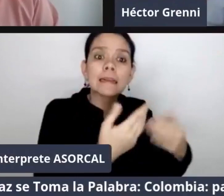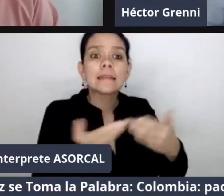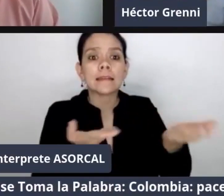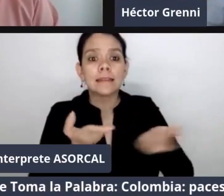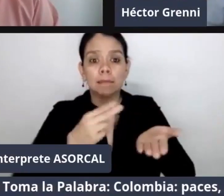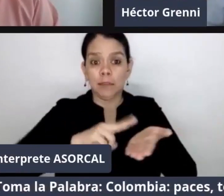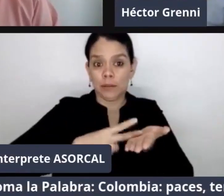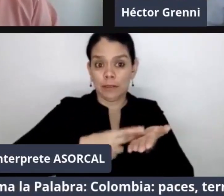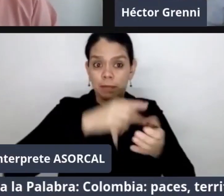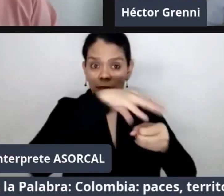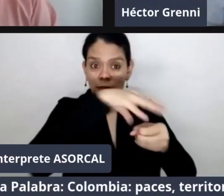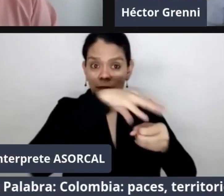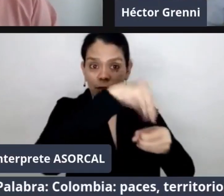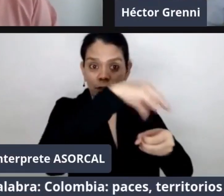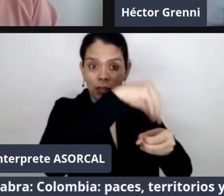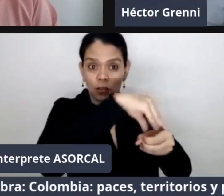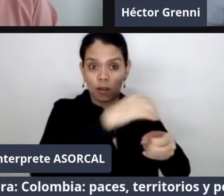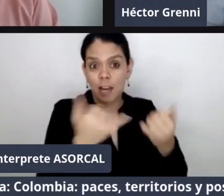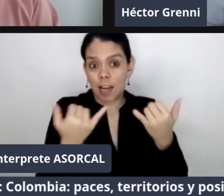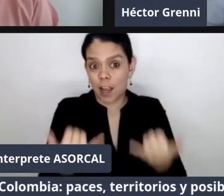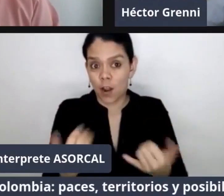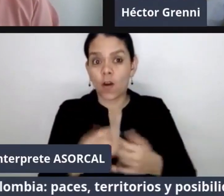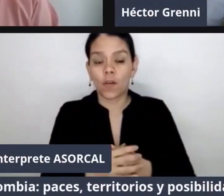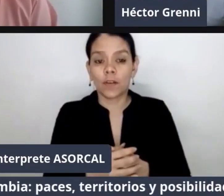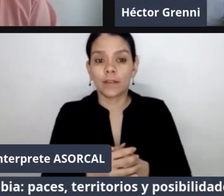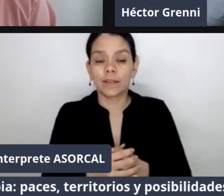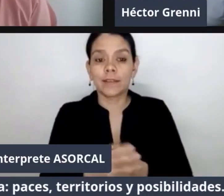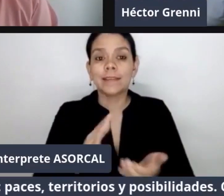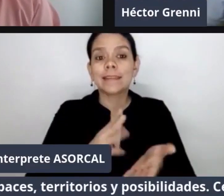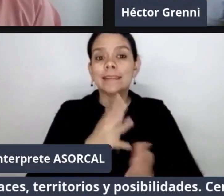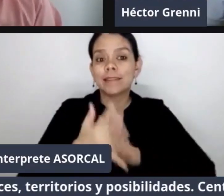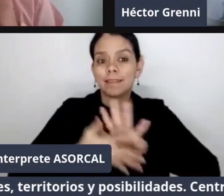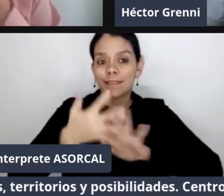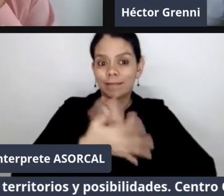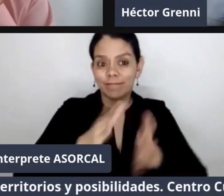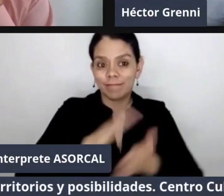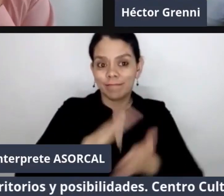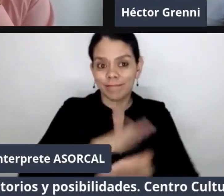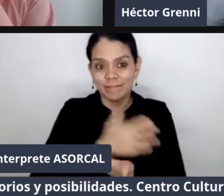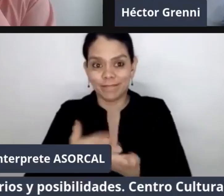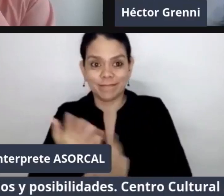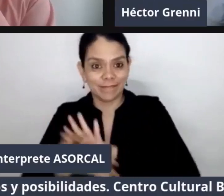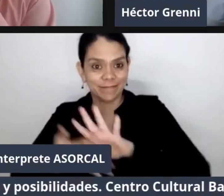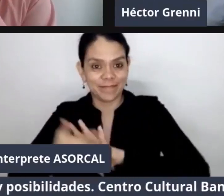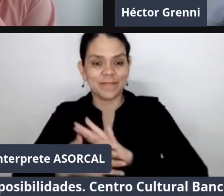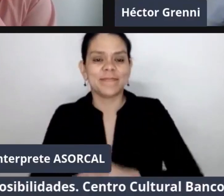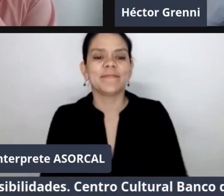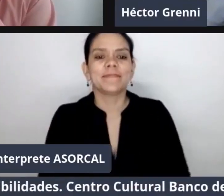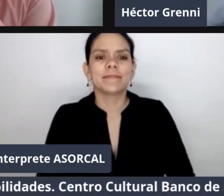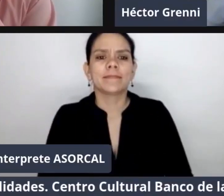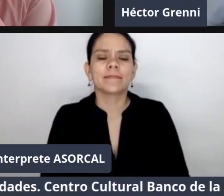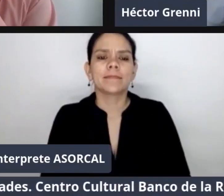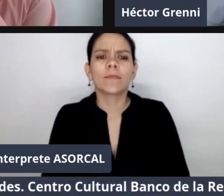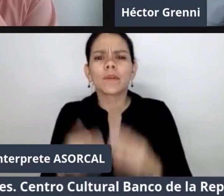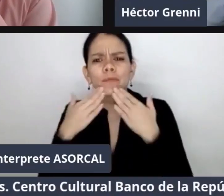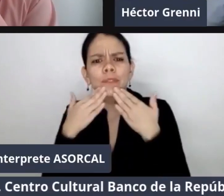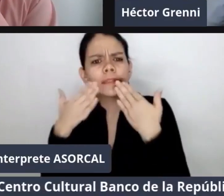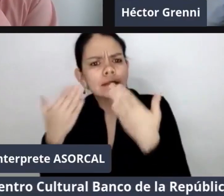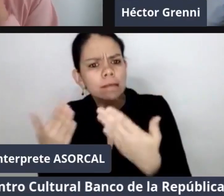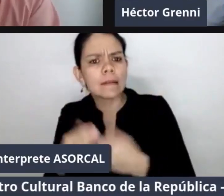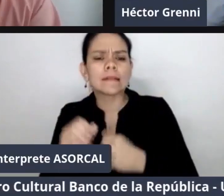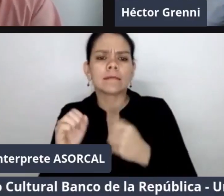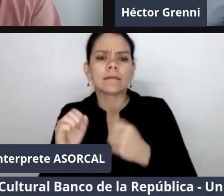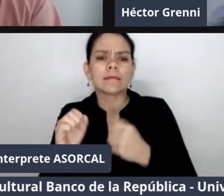que nos van a traducir al lenguaje de señas. Agradezco muchísimo al Banco de la República de